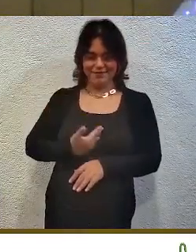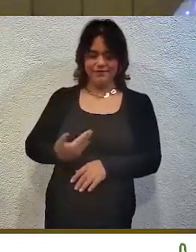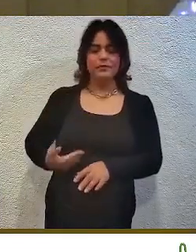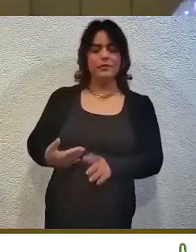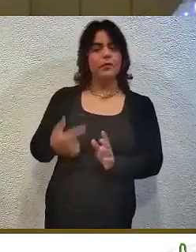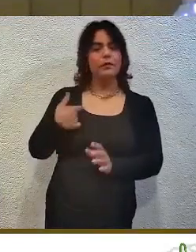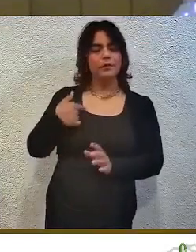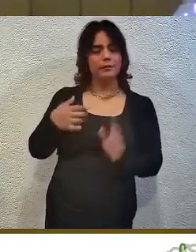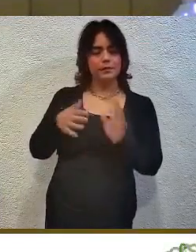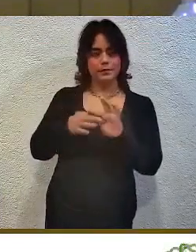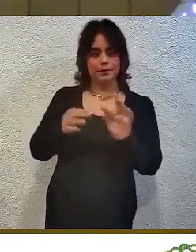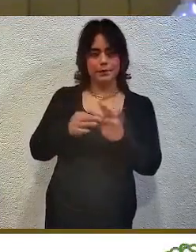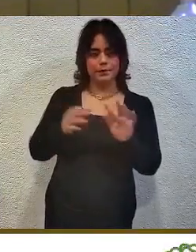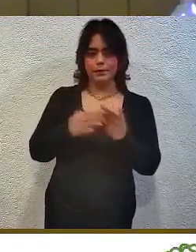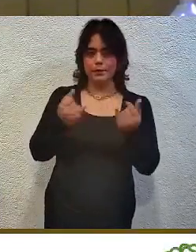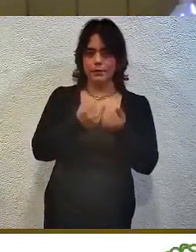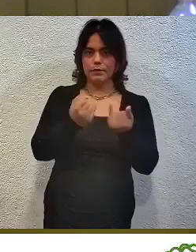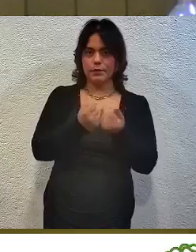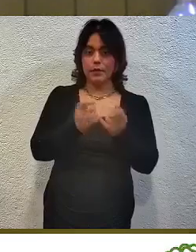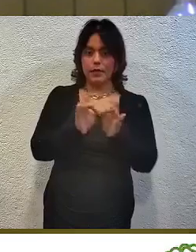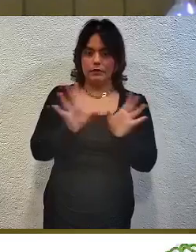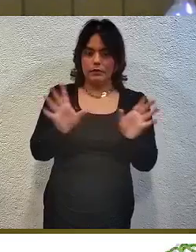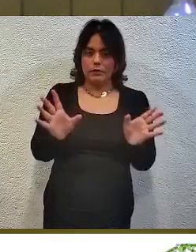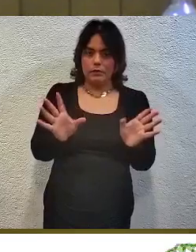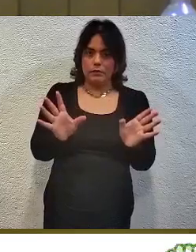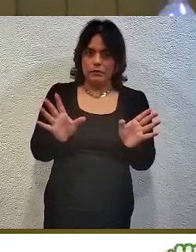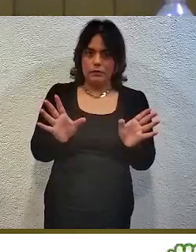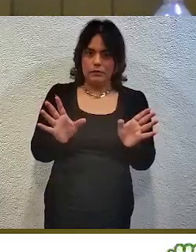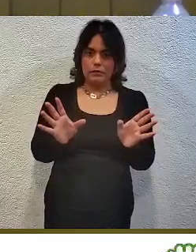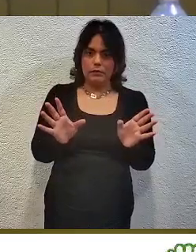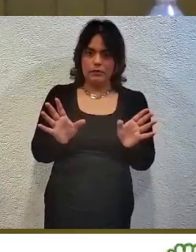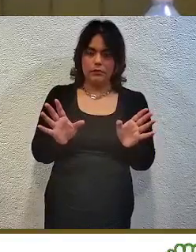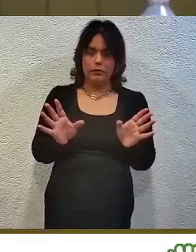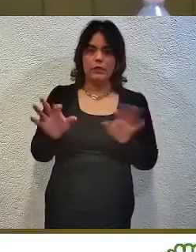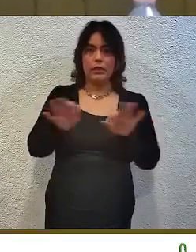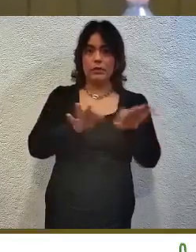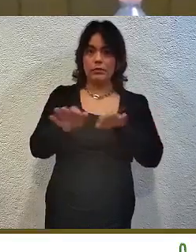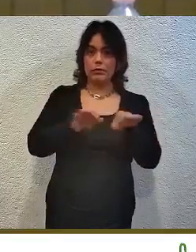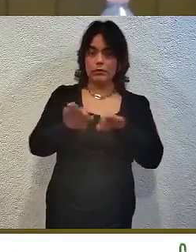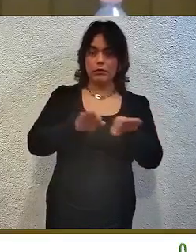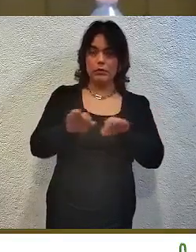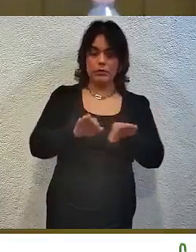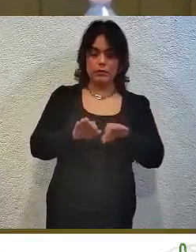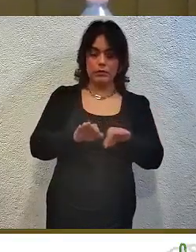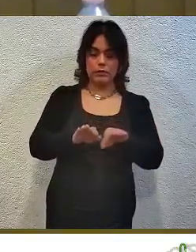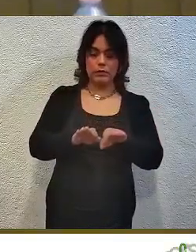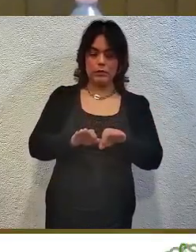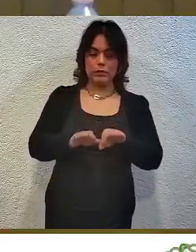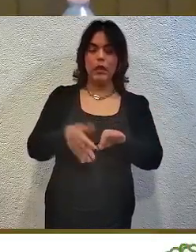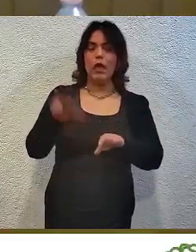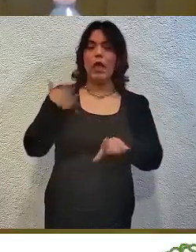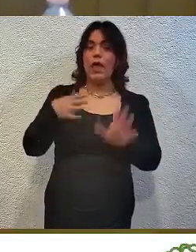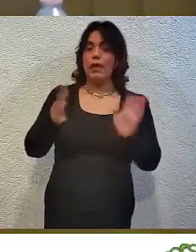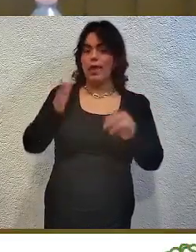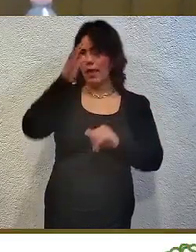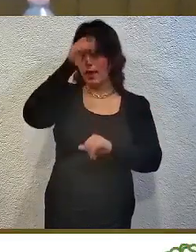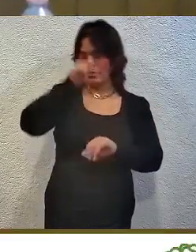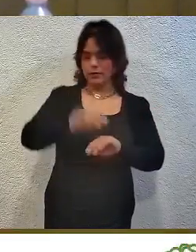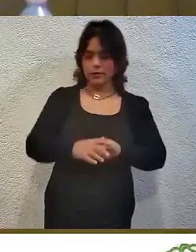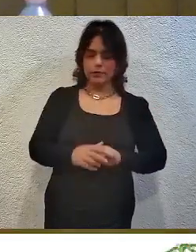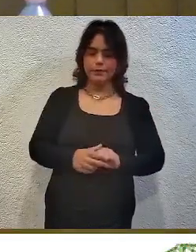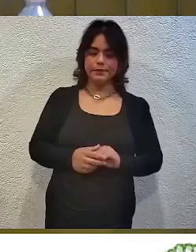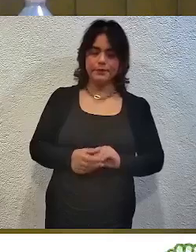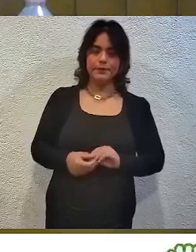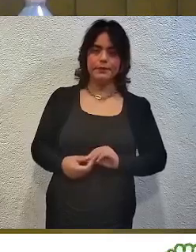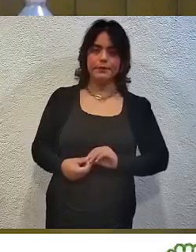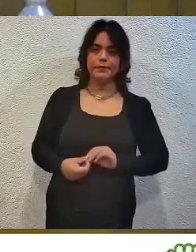presidenta. Era un asunto que en las reuniones previas de trabajo ya habíamos llegado a conclusiones, ¿no?